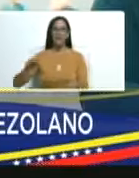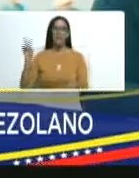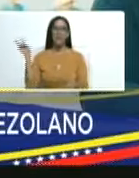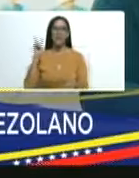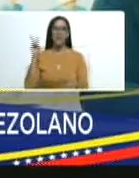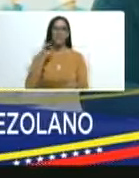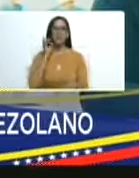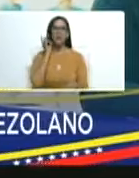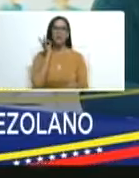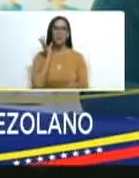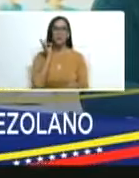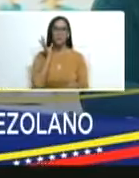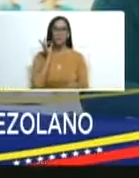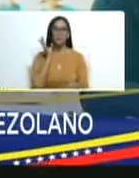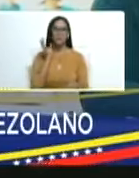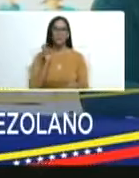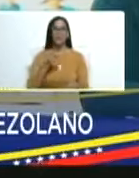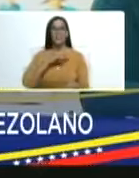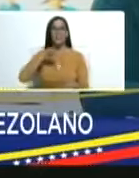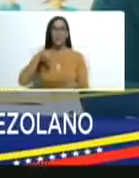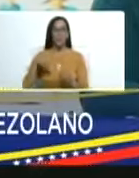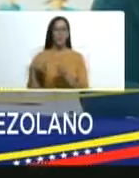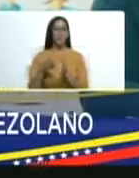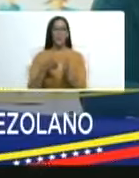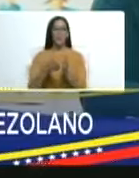Azul, y en nuestros ríos.